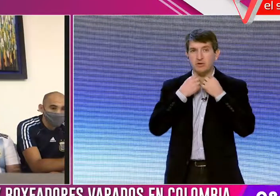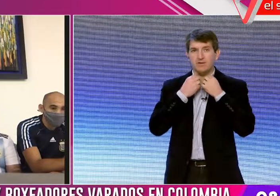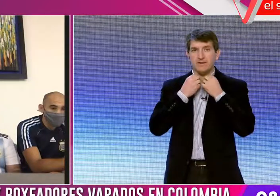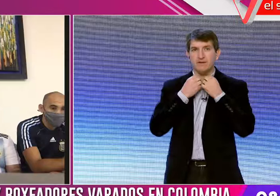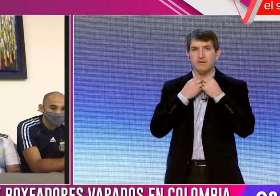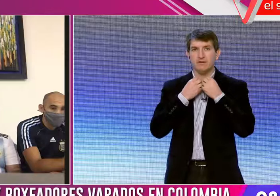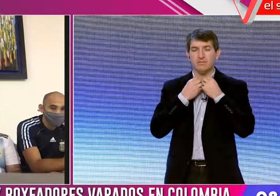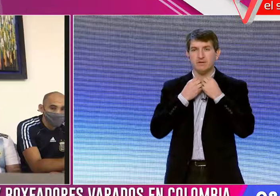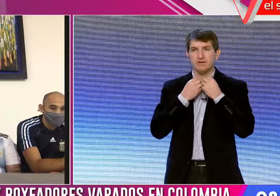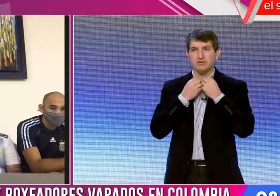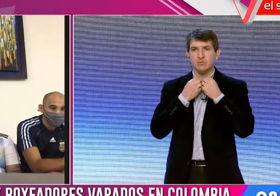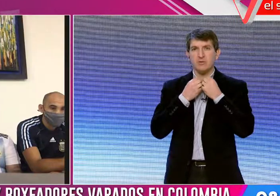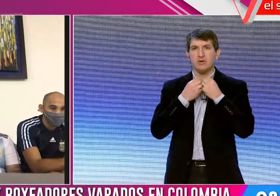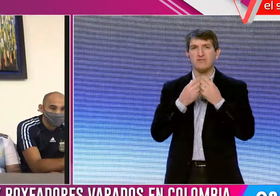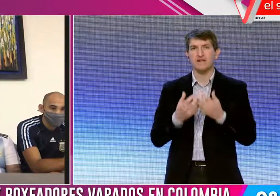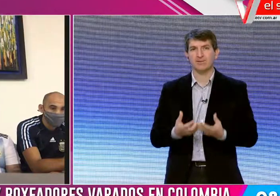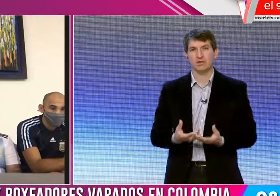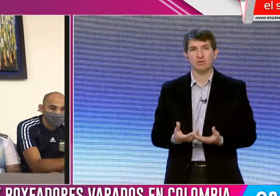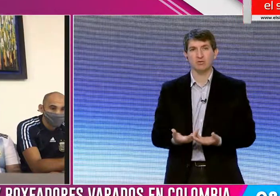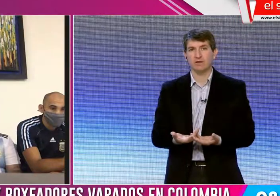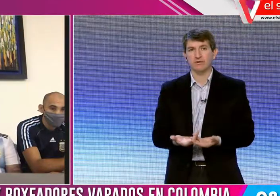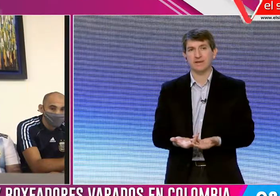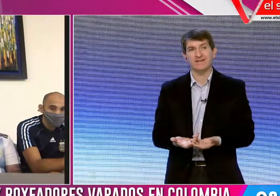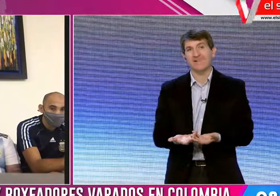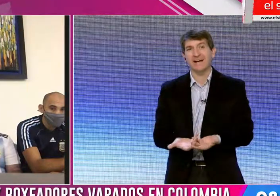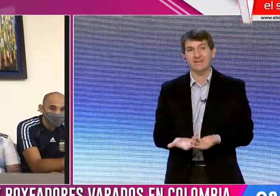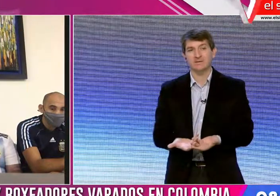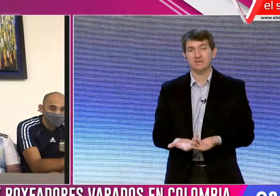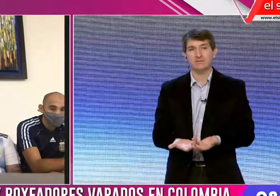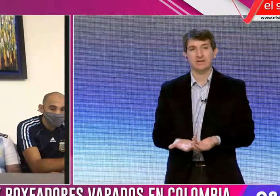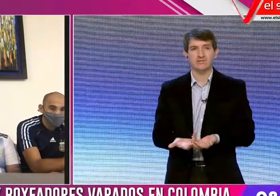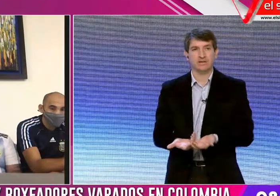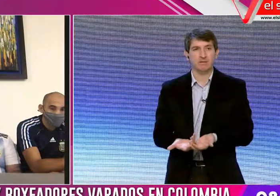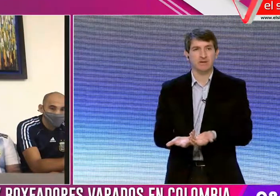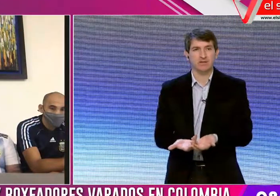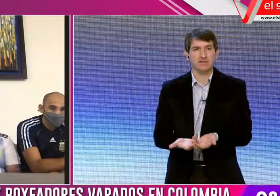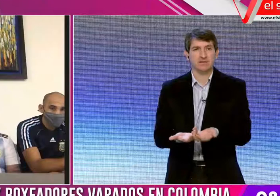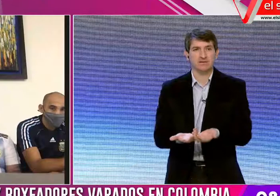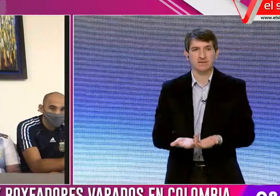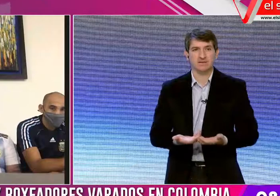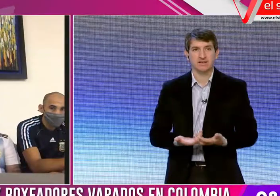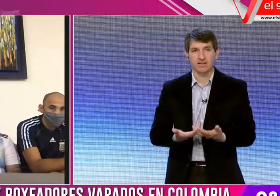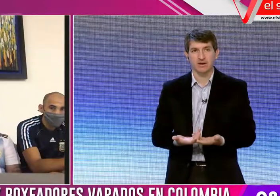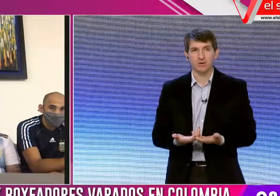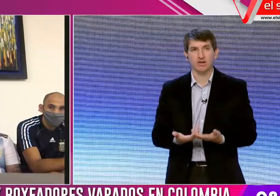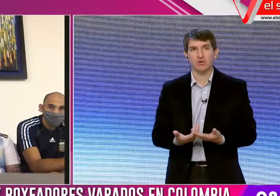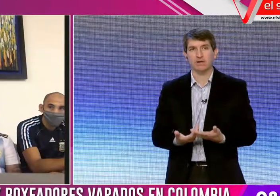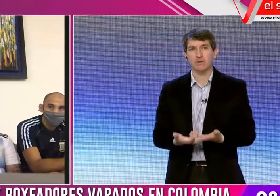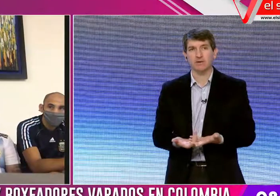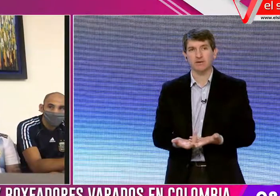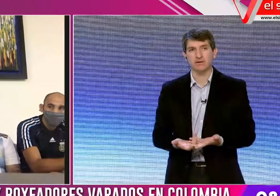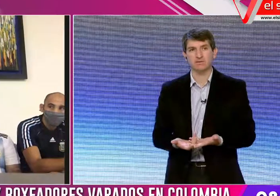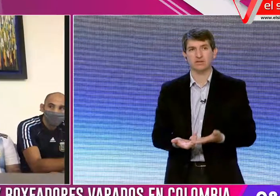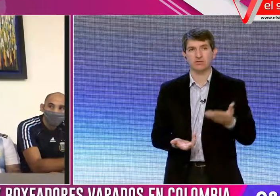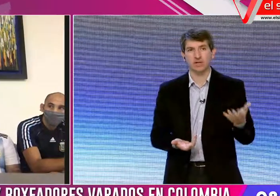propia. Todos se van, en definitiva, por decisión propia, pero hay diferentes motivos. Ustedes fueron a trabajar, porque en definitiva para ustedes es el trabajo, es de lo que